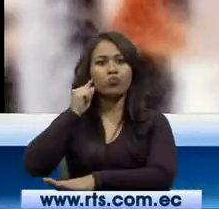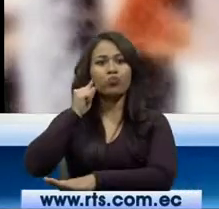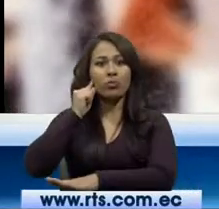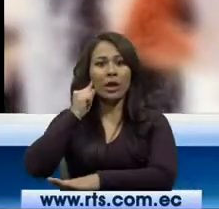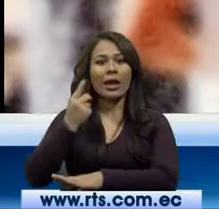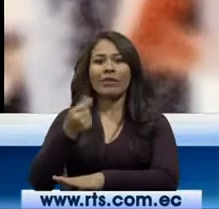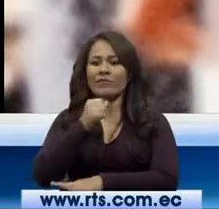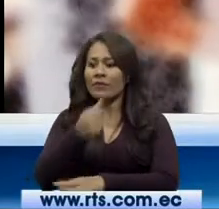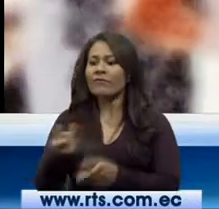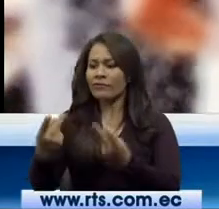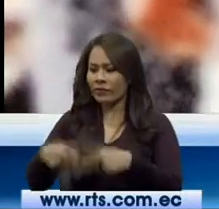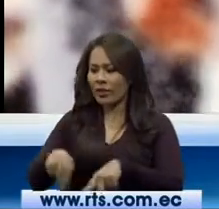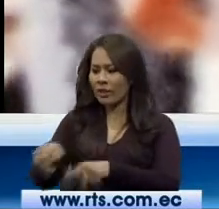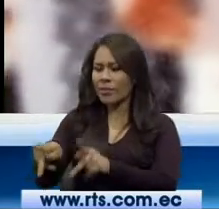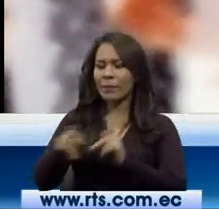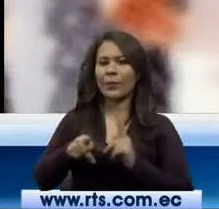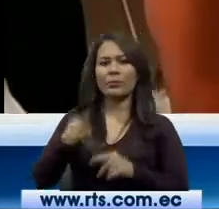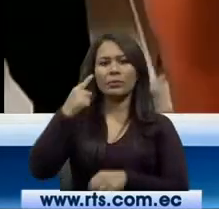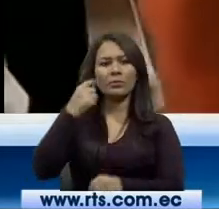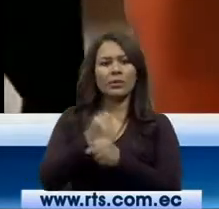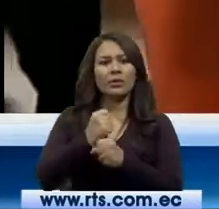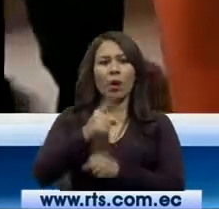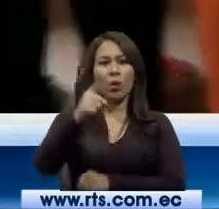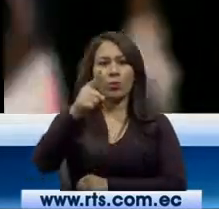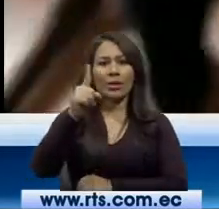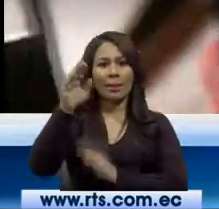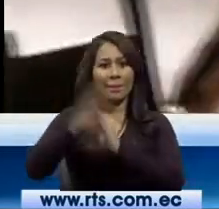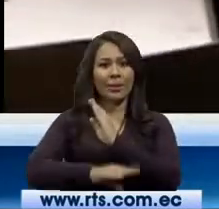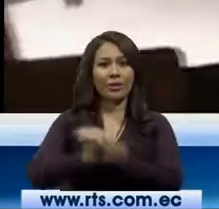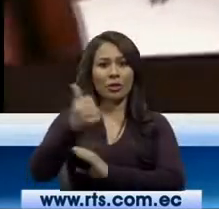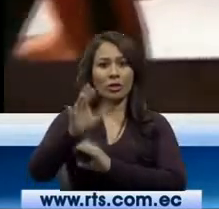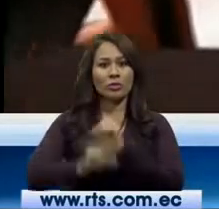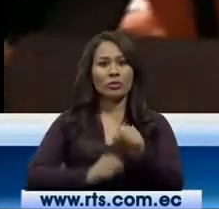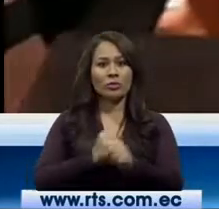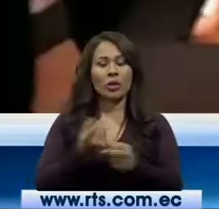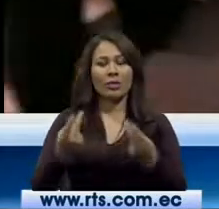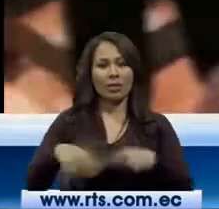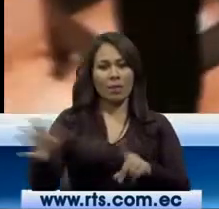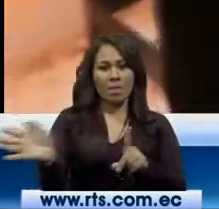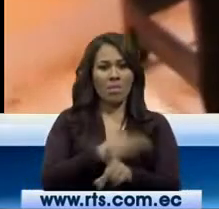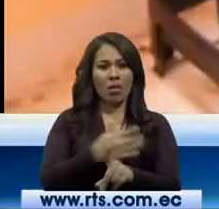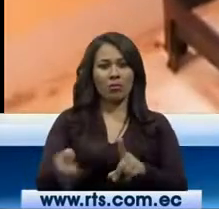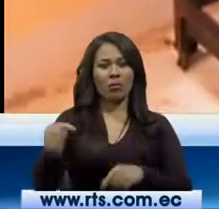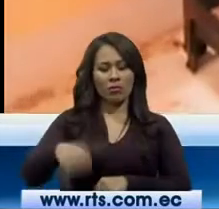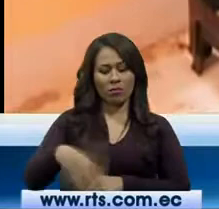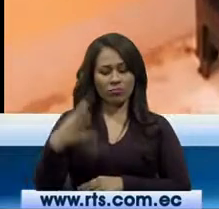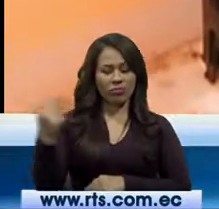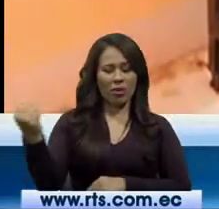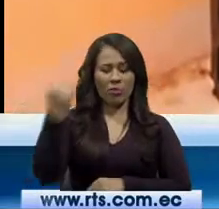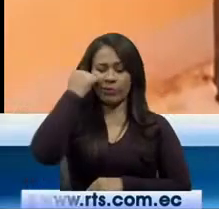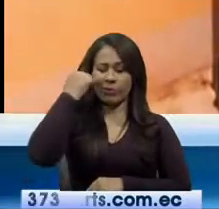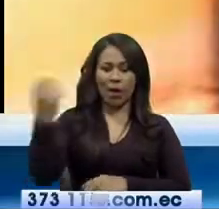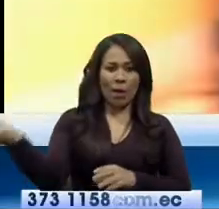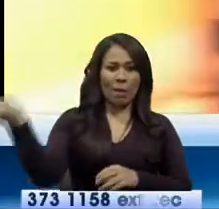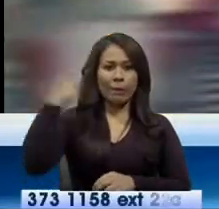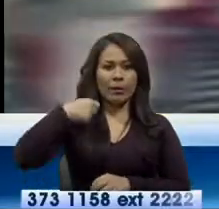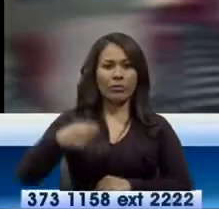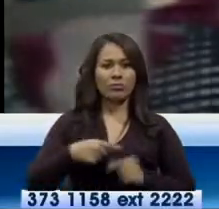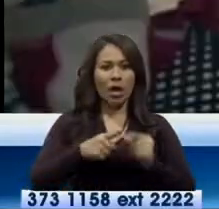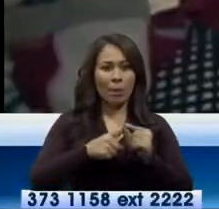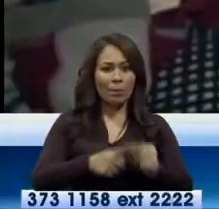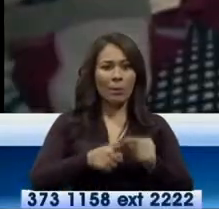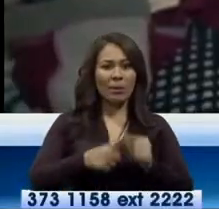tenía permiso de funcionamiento y había una menor de edad. También denunciaron maltratos. Aquí les pegas la amenaza